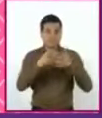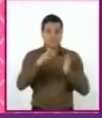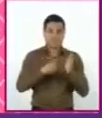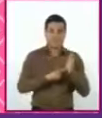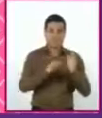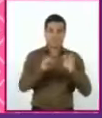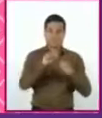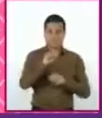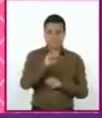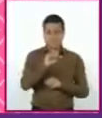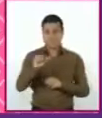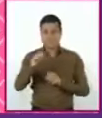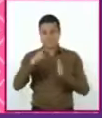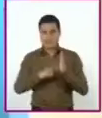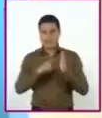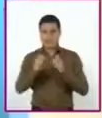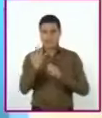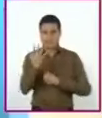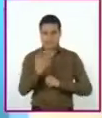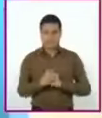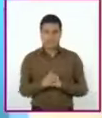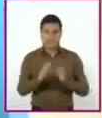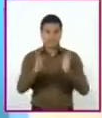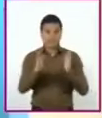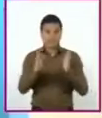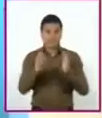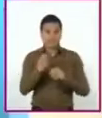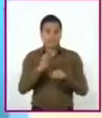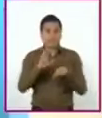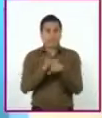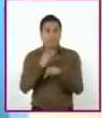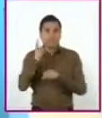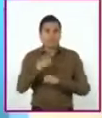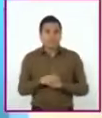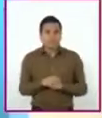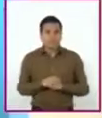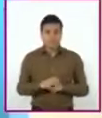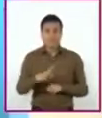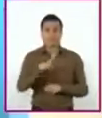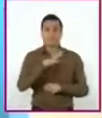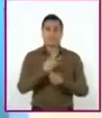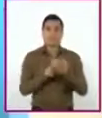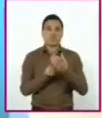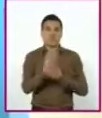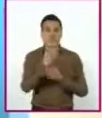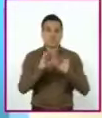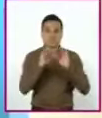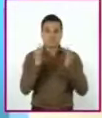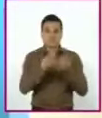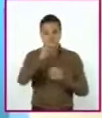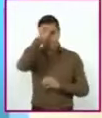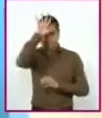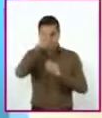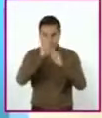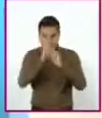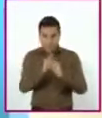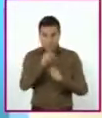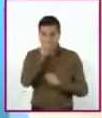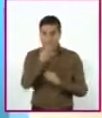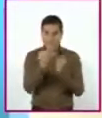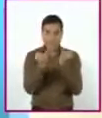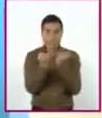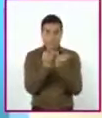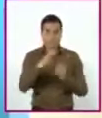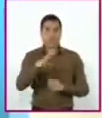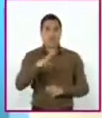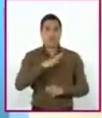a 1750. Esto debido a la introducción de nuevas técnicas mineras y el descubrimiento de yacimientos